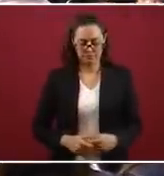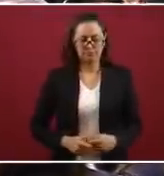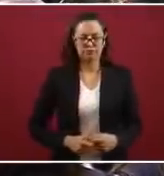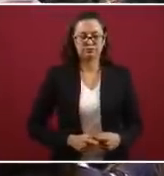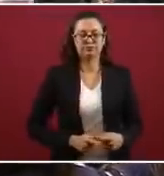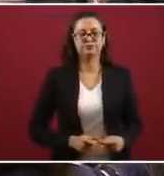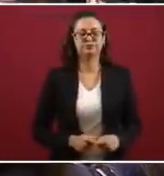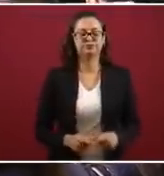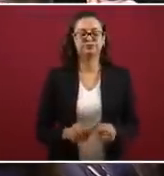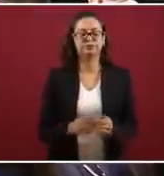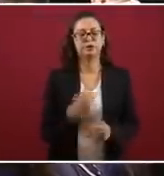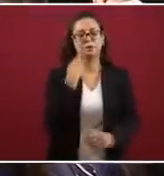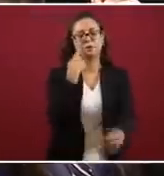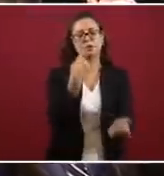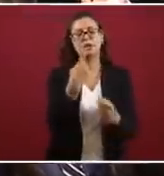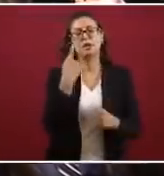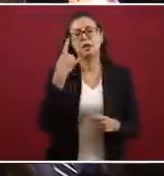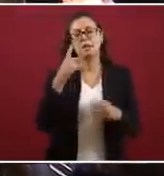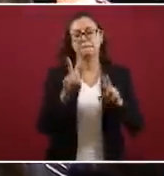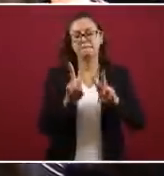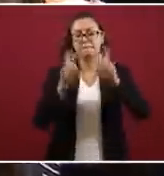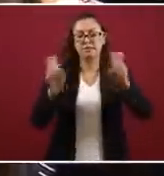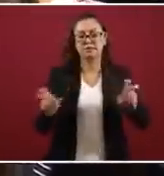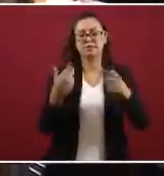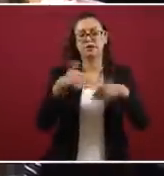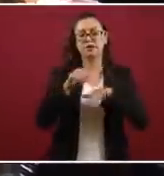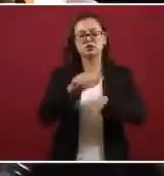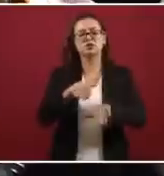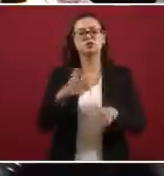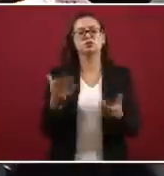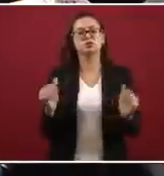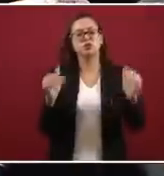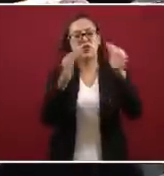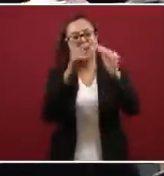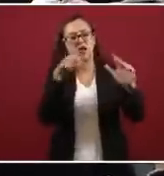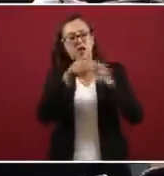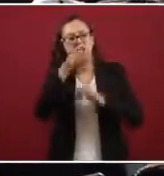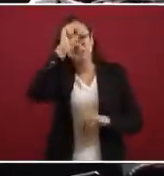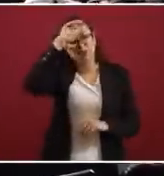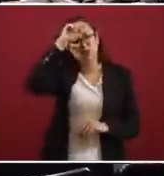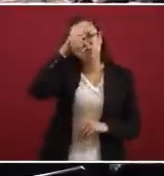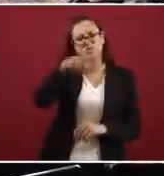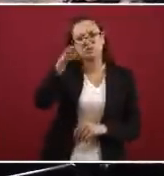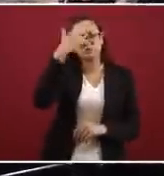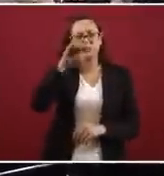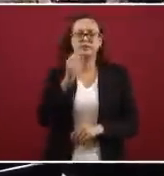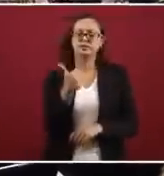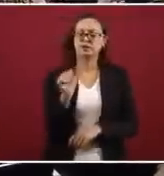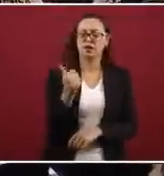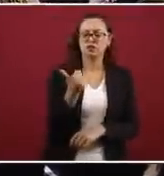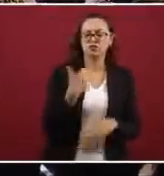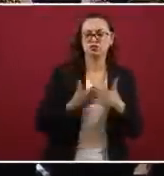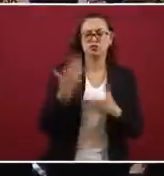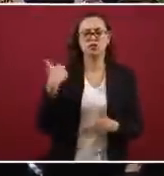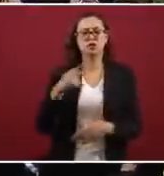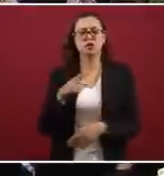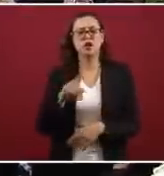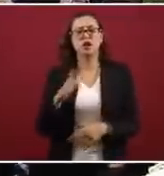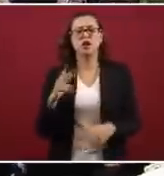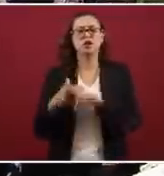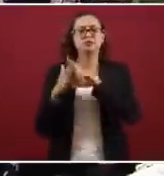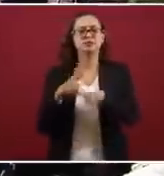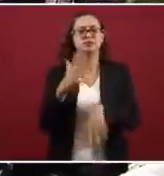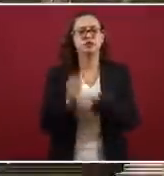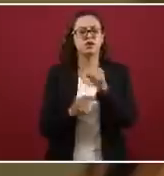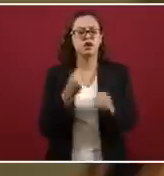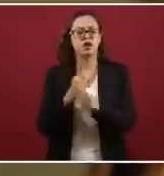Fíjese, para no dejar el tema de la minería, usted sabe que el 6 de agosto anterior se cumplieron 5 años